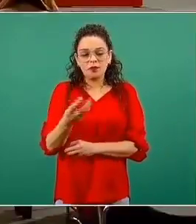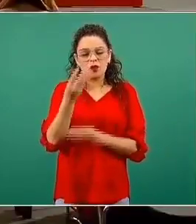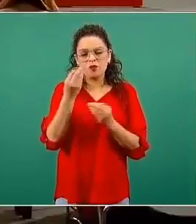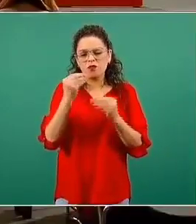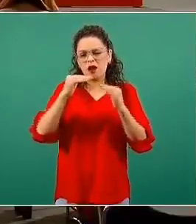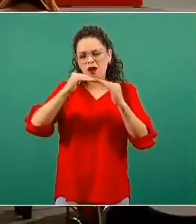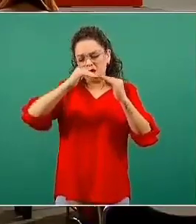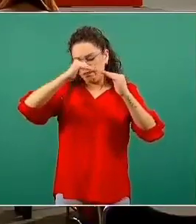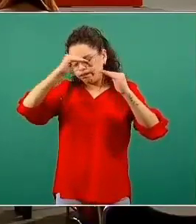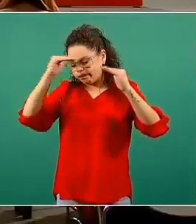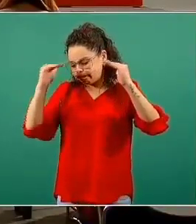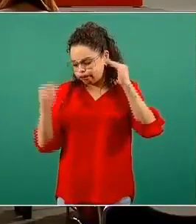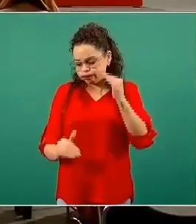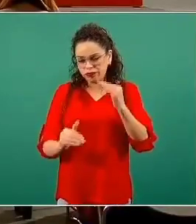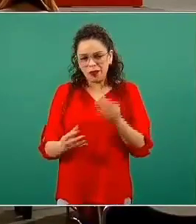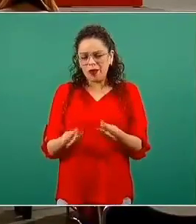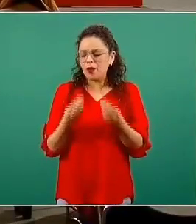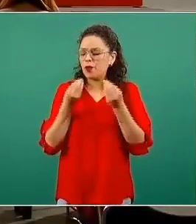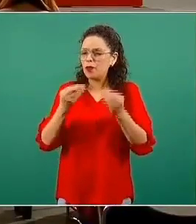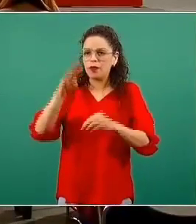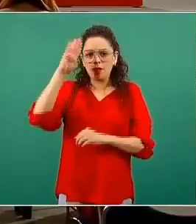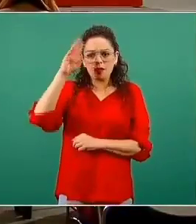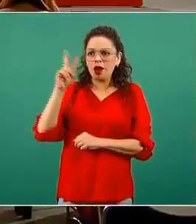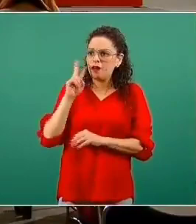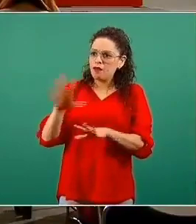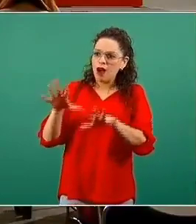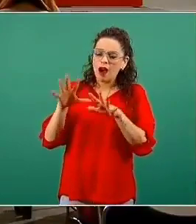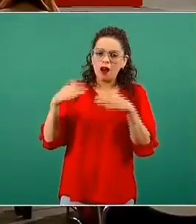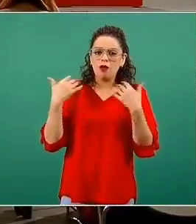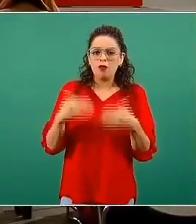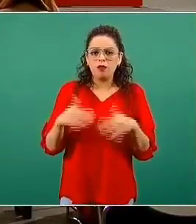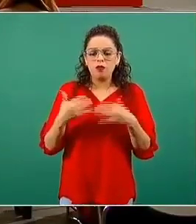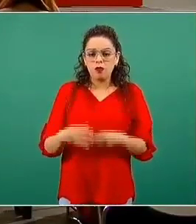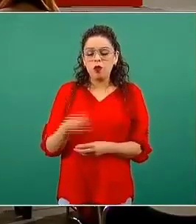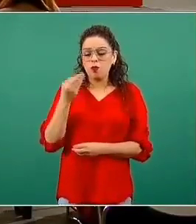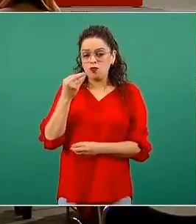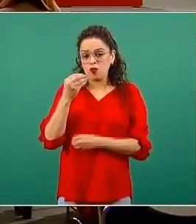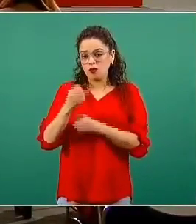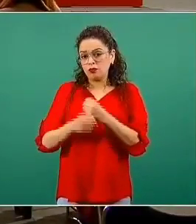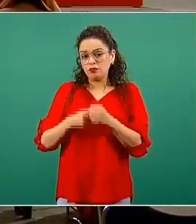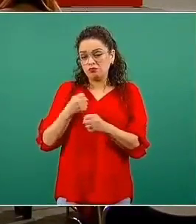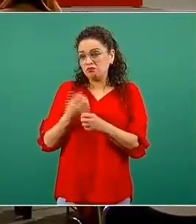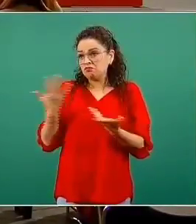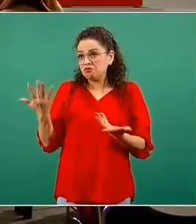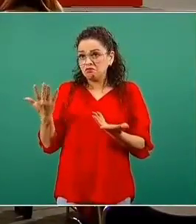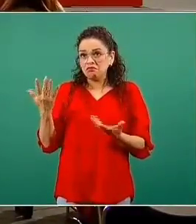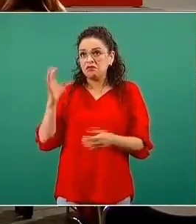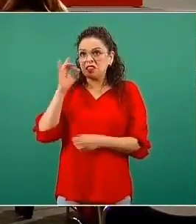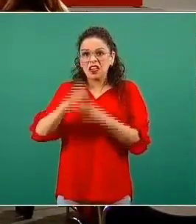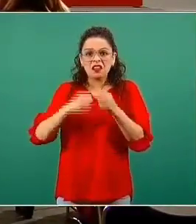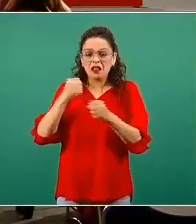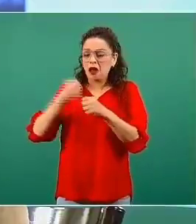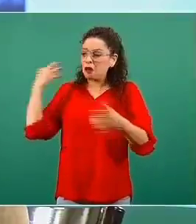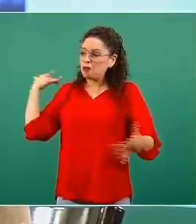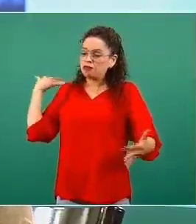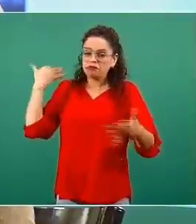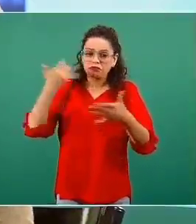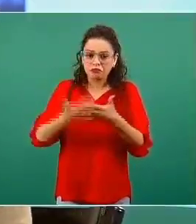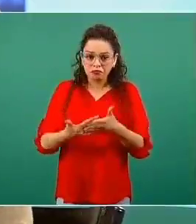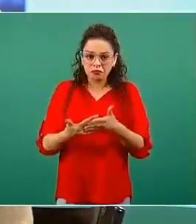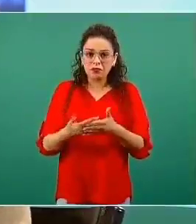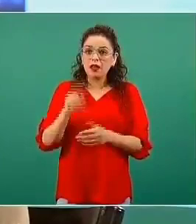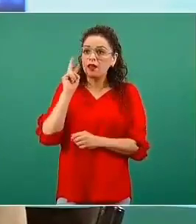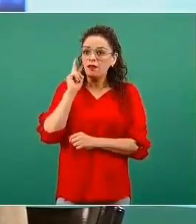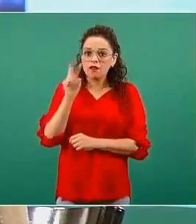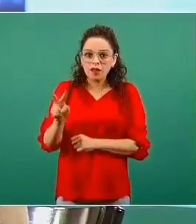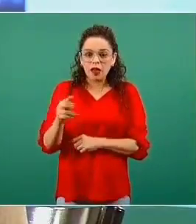desigualdades sociales, en donde cada vez más, a lo largo de los últimos 3 décadas al menos, se ha